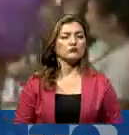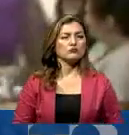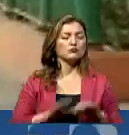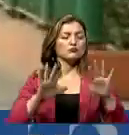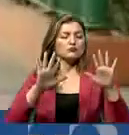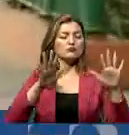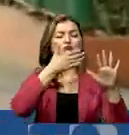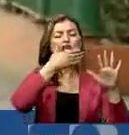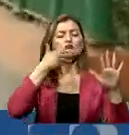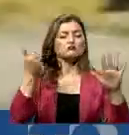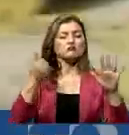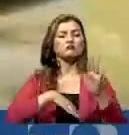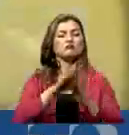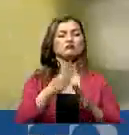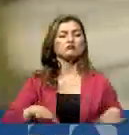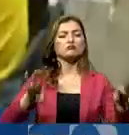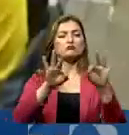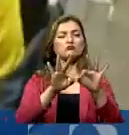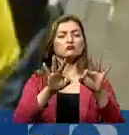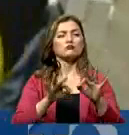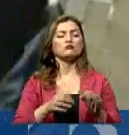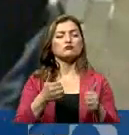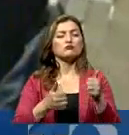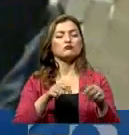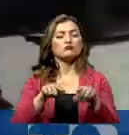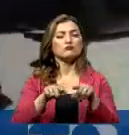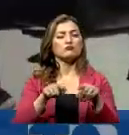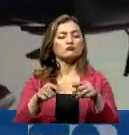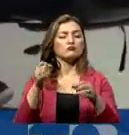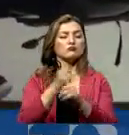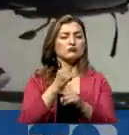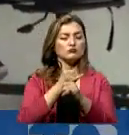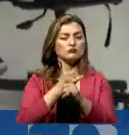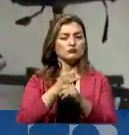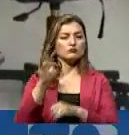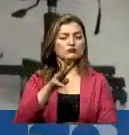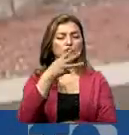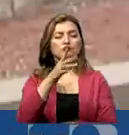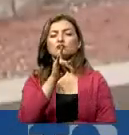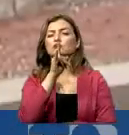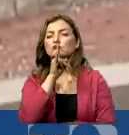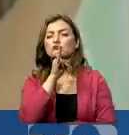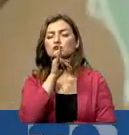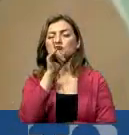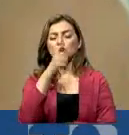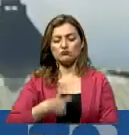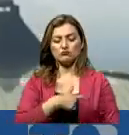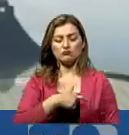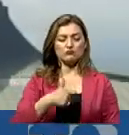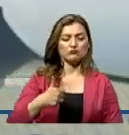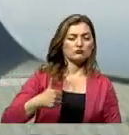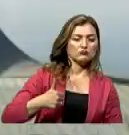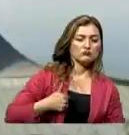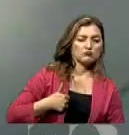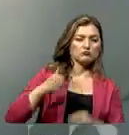universidades ecuatorianas más importantes en este ranking compitieron con instituciones del reino unido eeuu suiza canadá e incluso